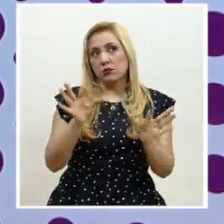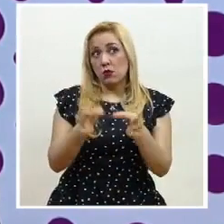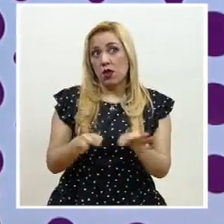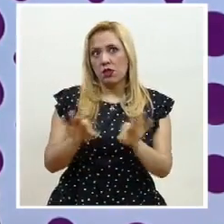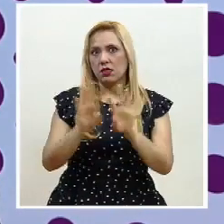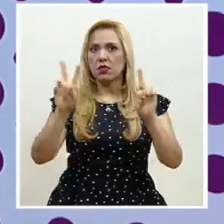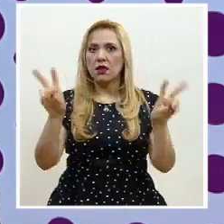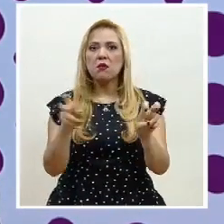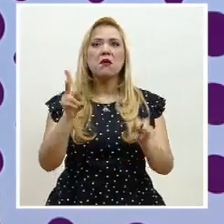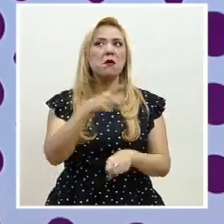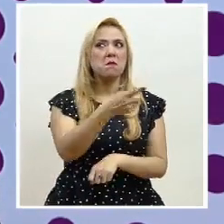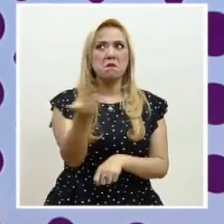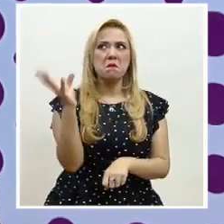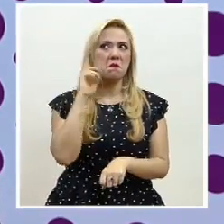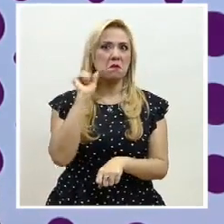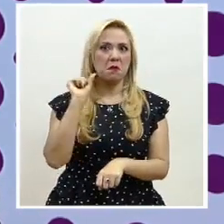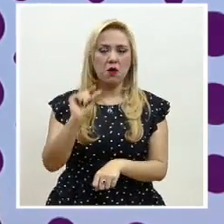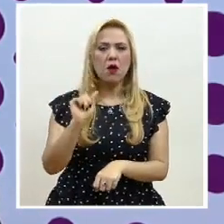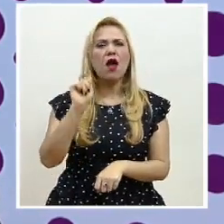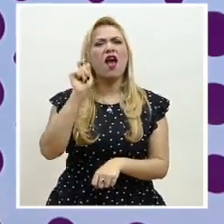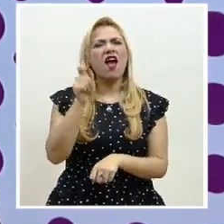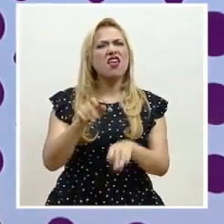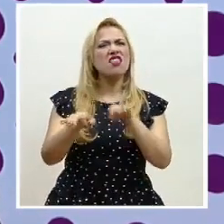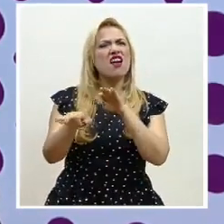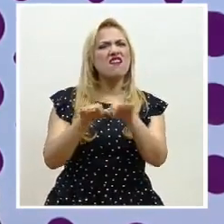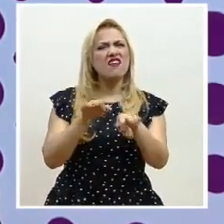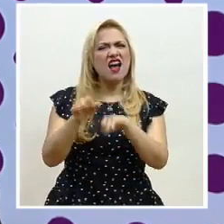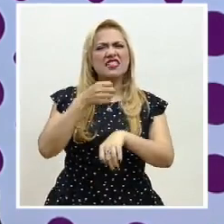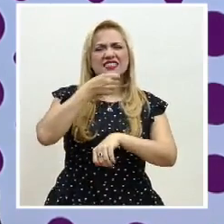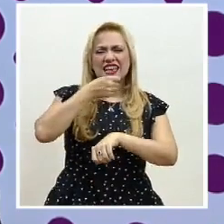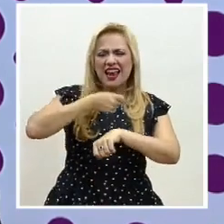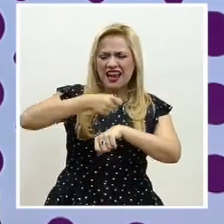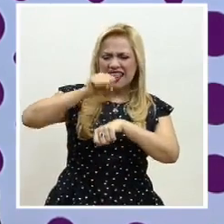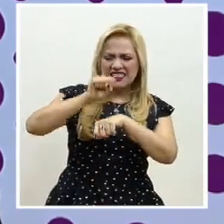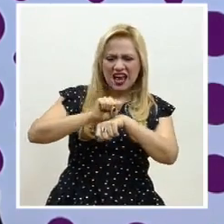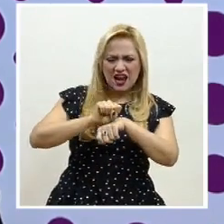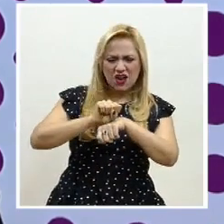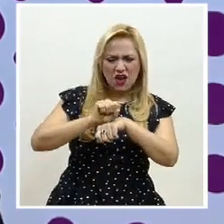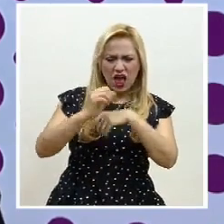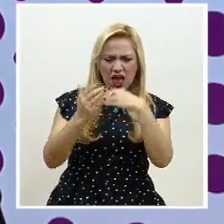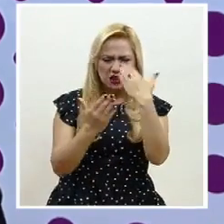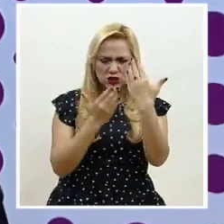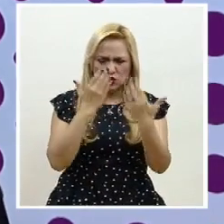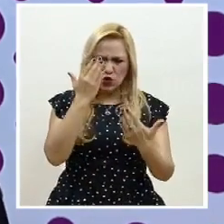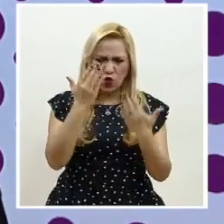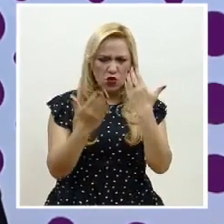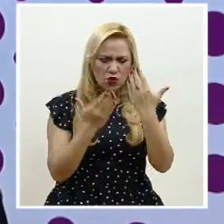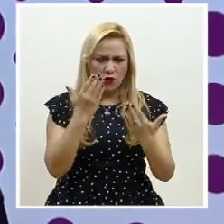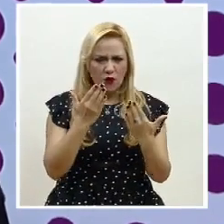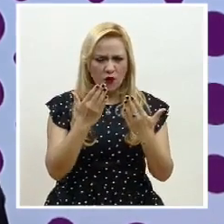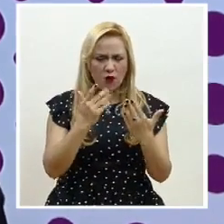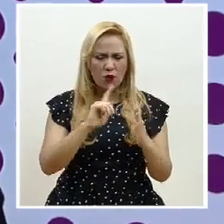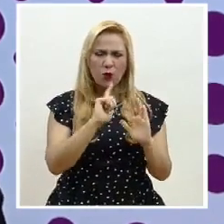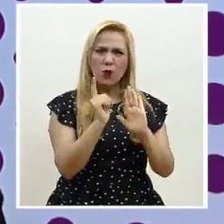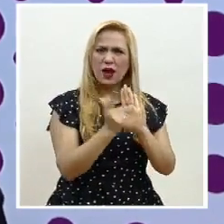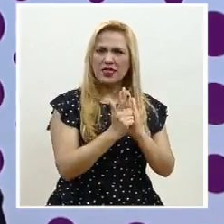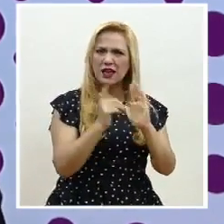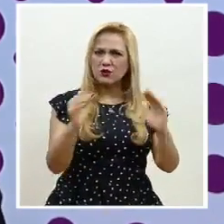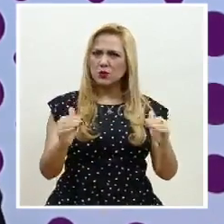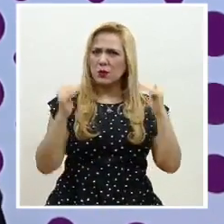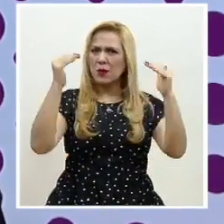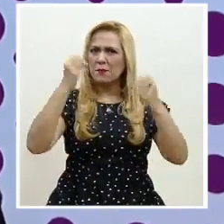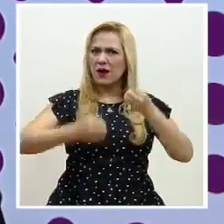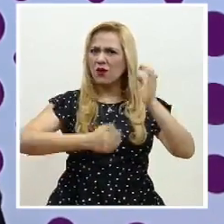el papel que tienen las secretarias y secretarios de estudio y cuenta en la Suprema Corte de Justicia de la Nación. Para ello, tengo la fortuna de